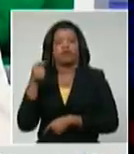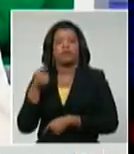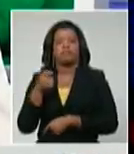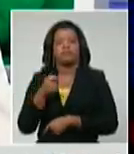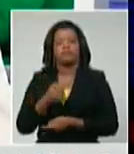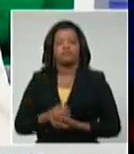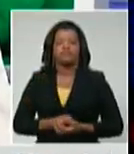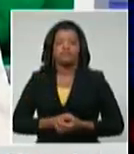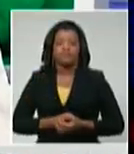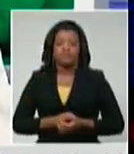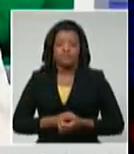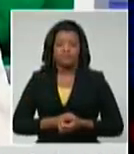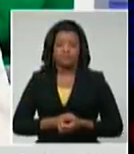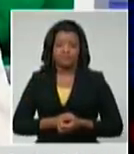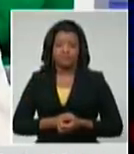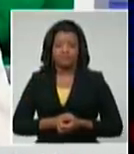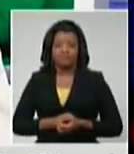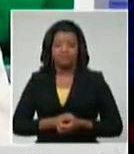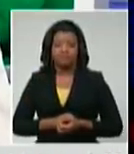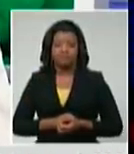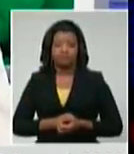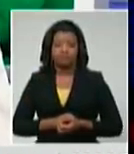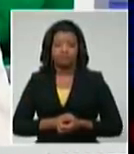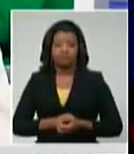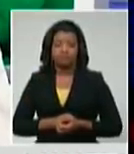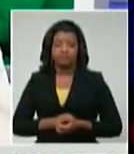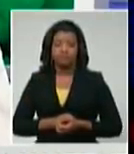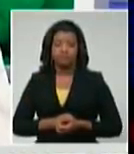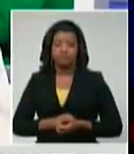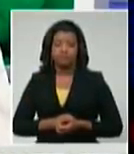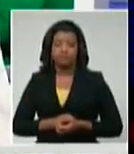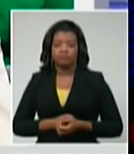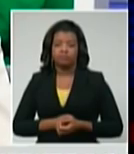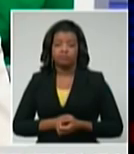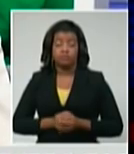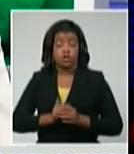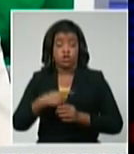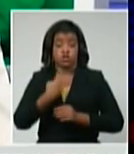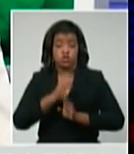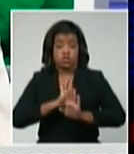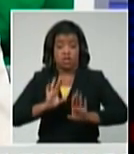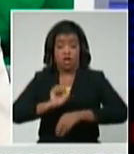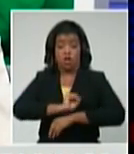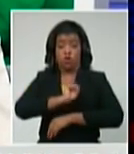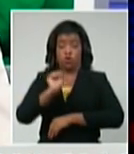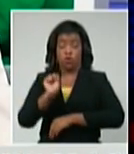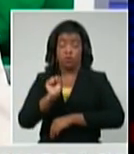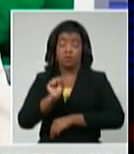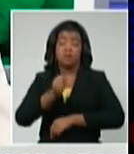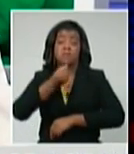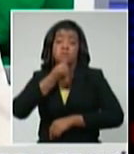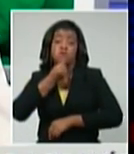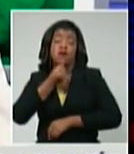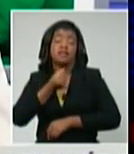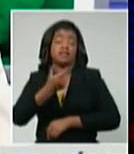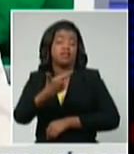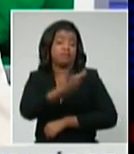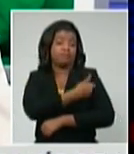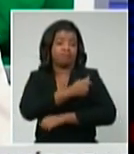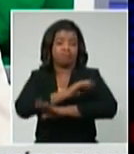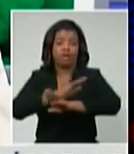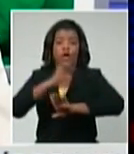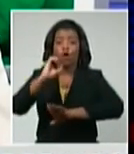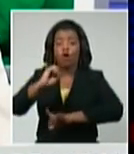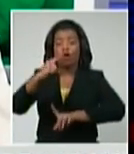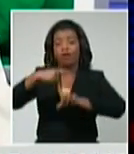posible. Y cuando se logre el control, aparezca la vacuna, aparezcan los tratamientos efectivos